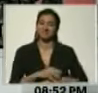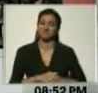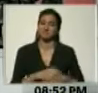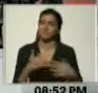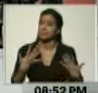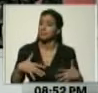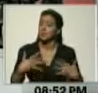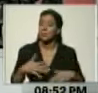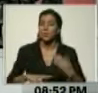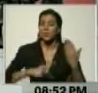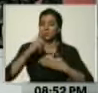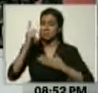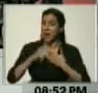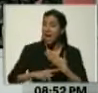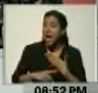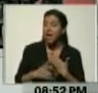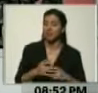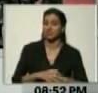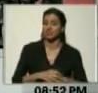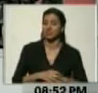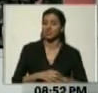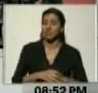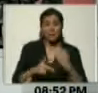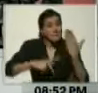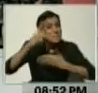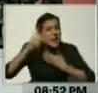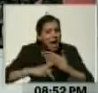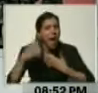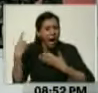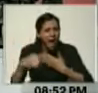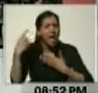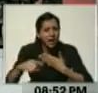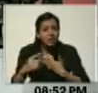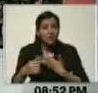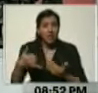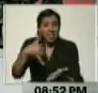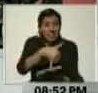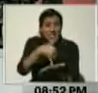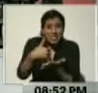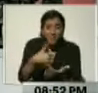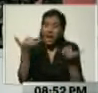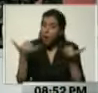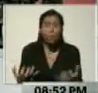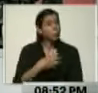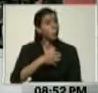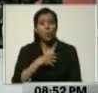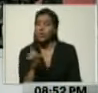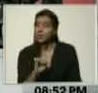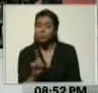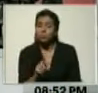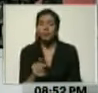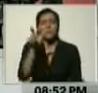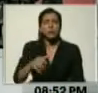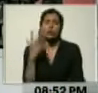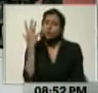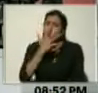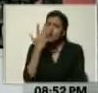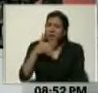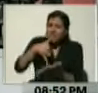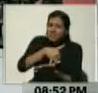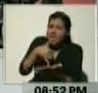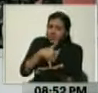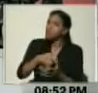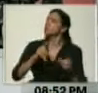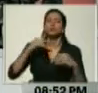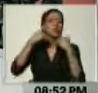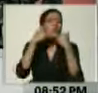Es un plan, y a estas alturas nadie puede tener debilidades. Quien tenga debilidades no sirve para